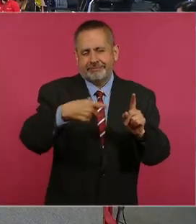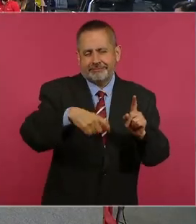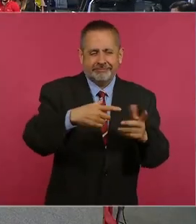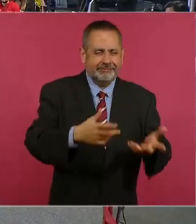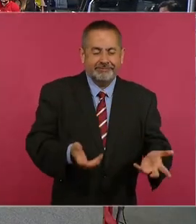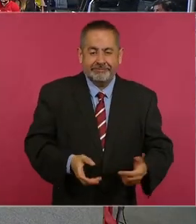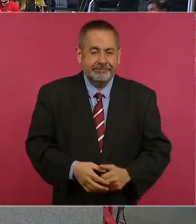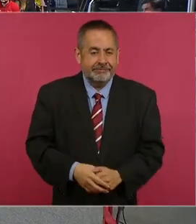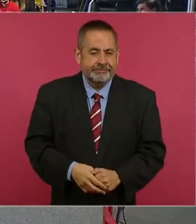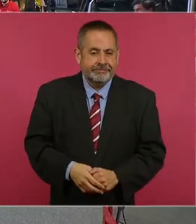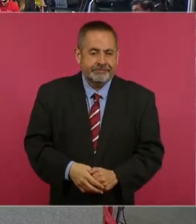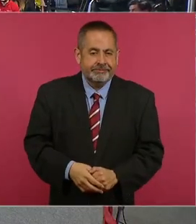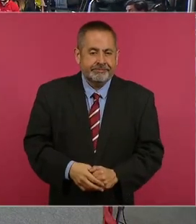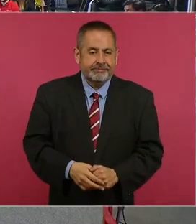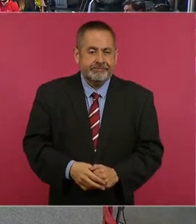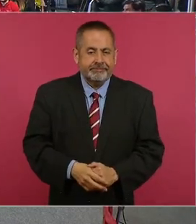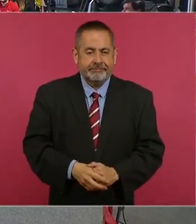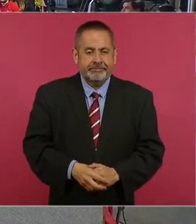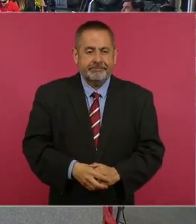Entonces,